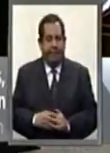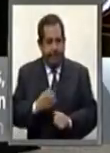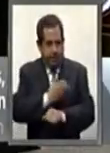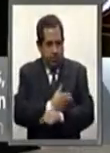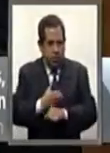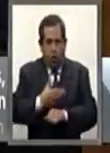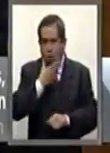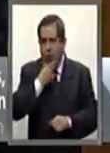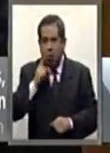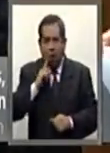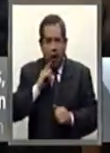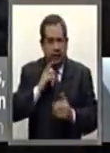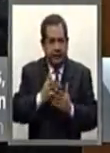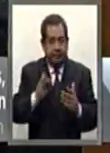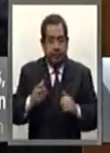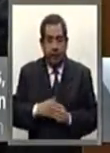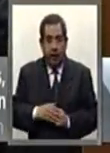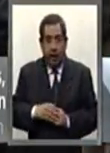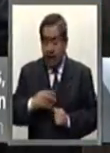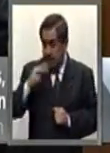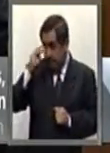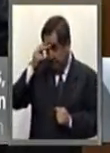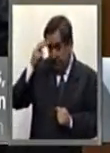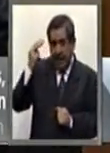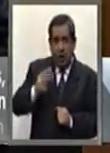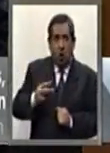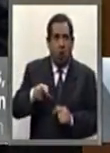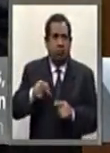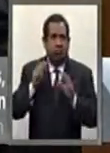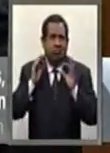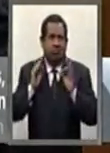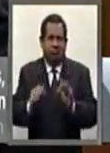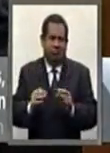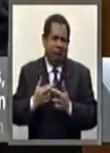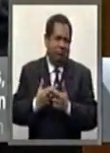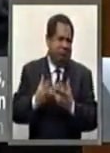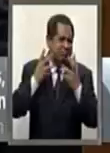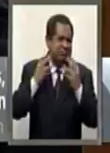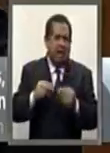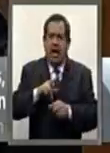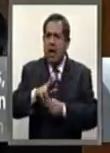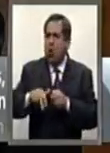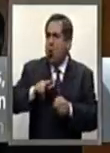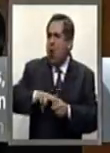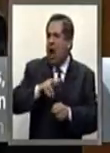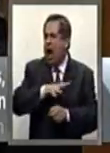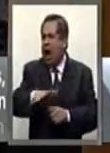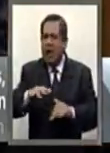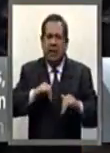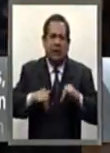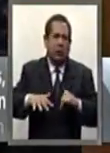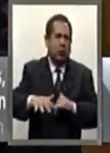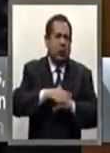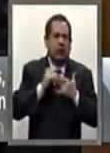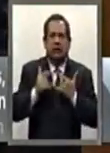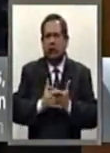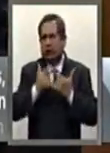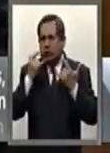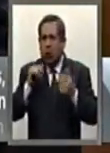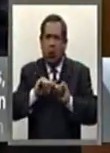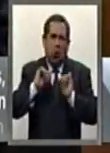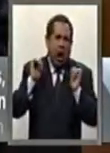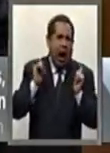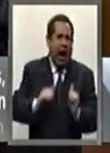Compañeras y compañeros, México es un país que se caracteriza por su vasta riqueza natural, geográfica, histórica,